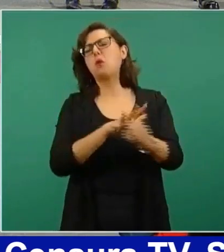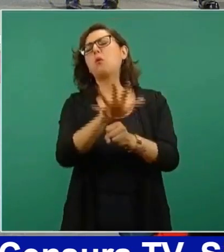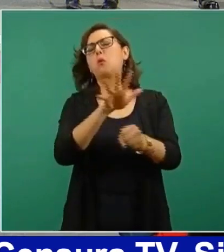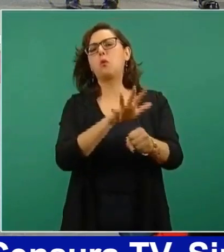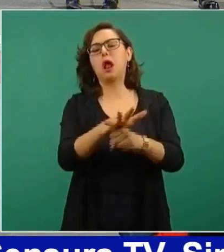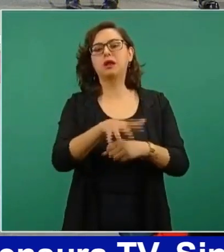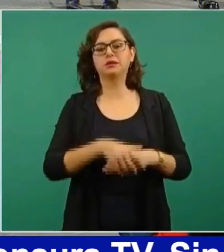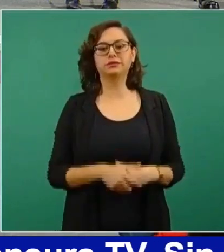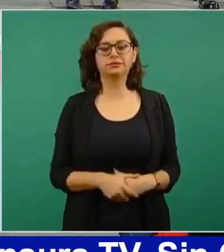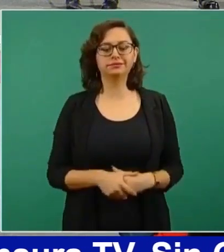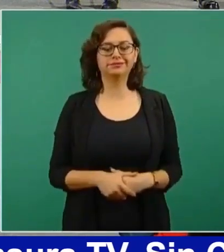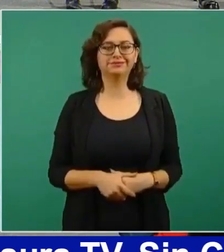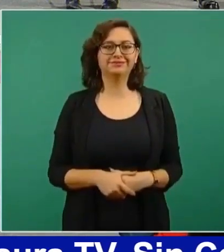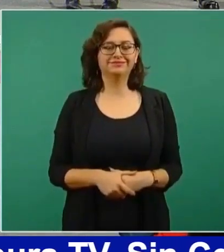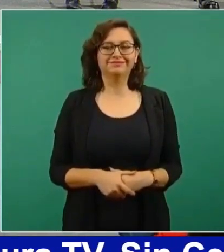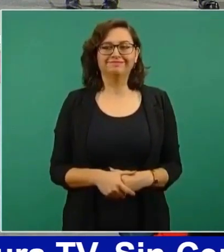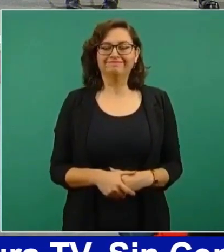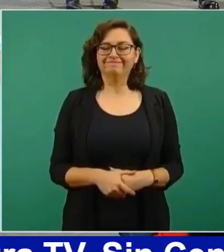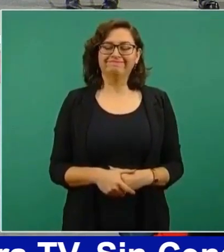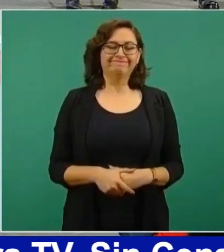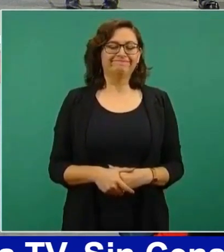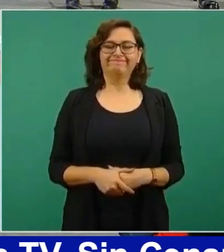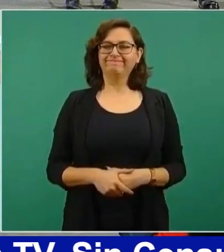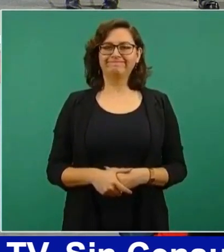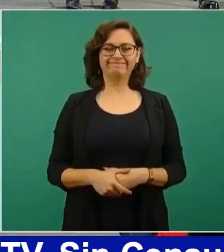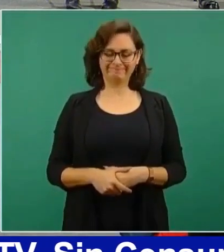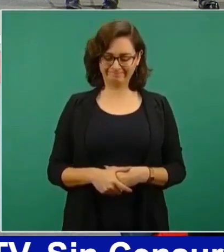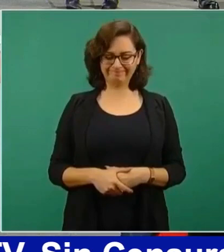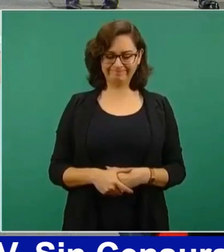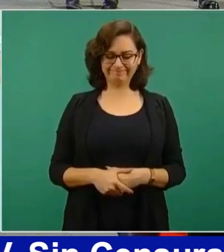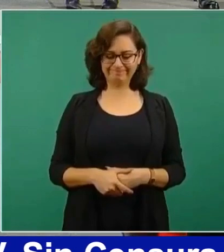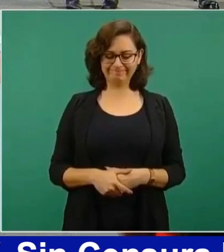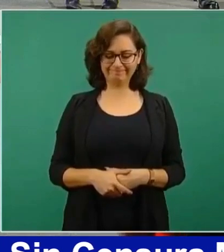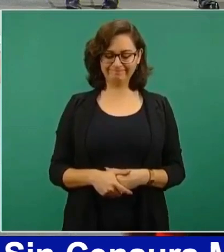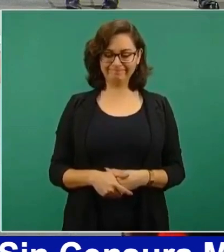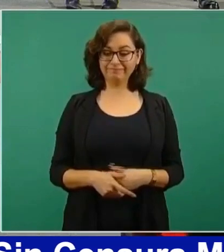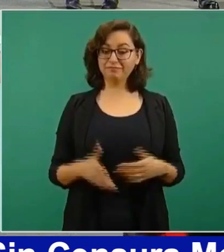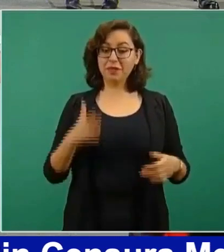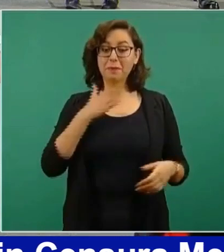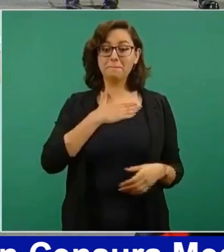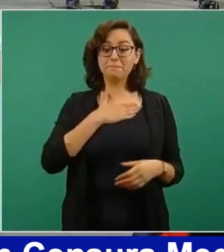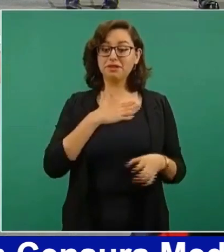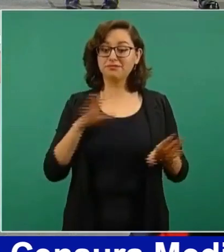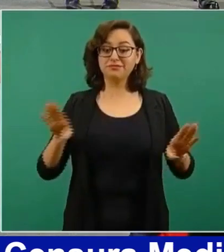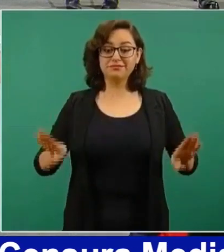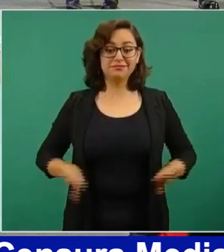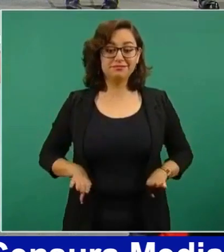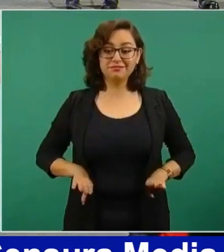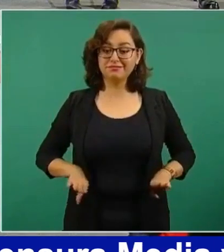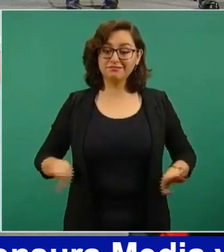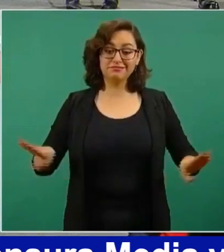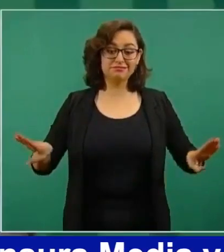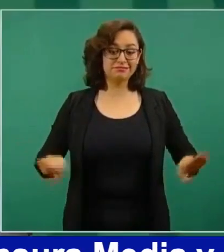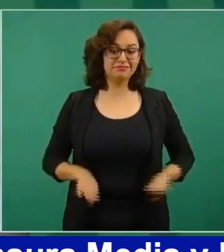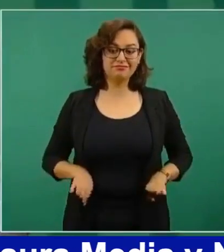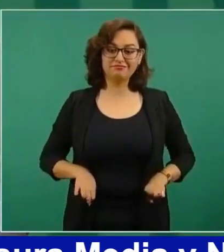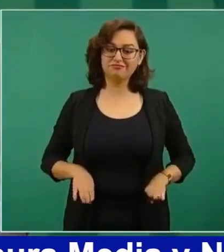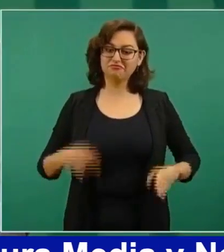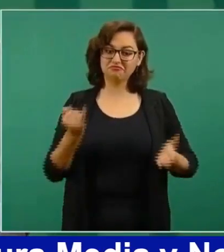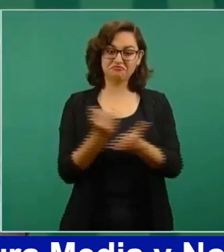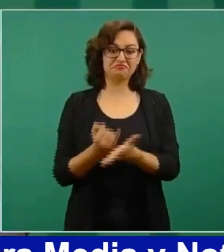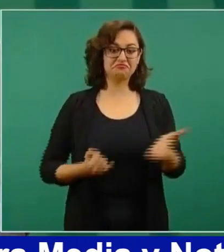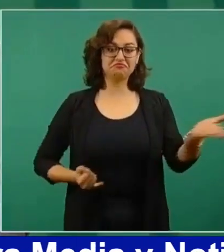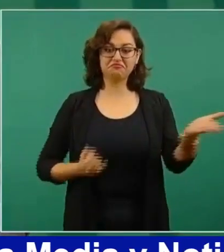Me negaría por todo lo que acabas de decir. Siempre hemos luchado en favor de la